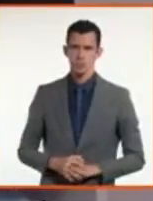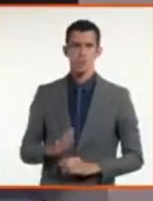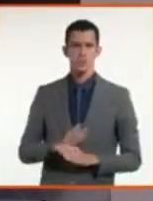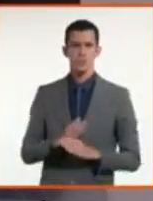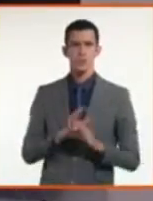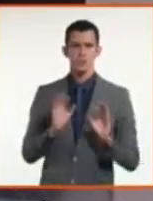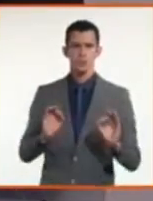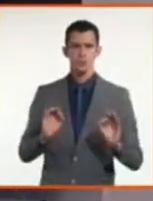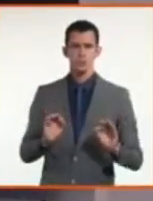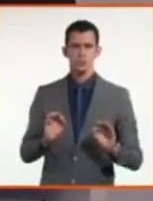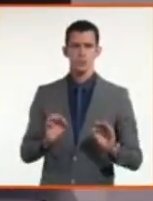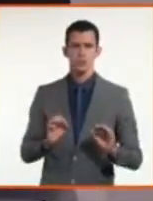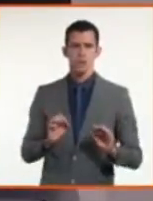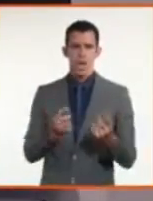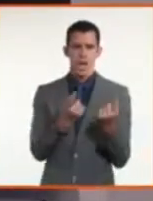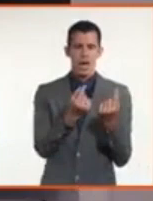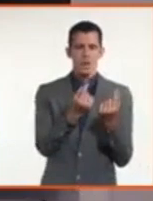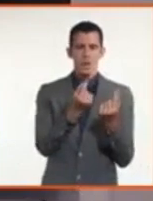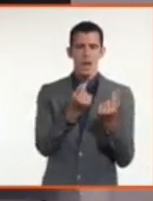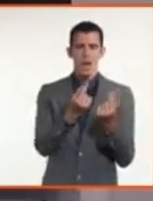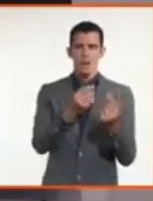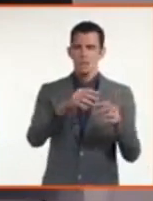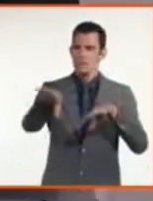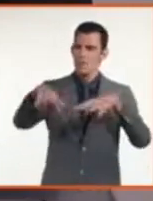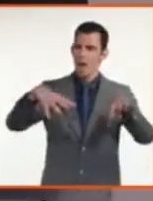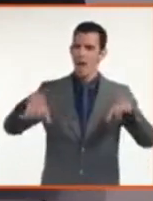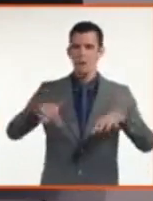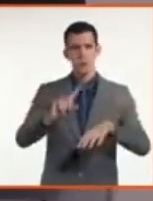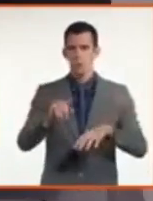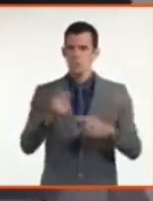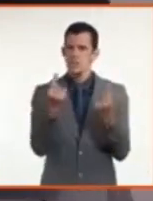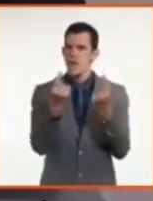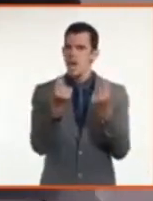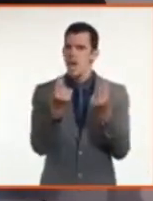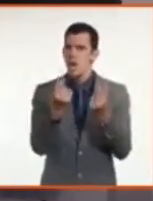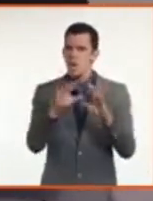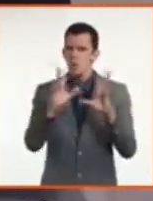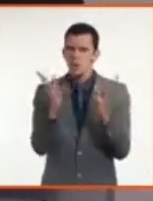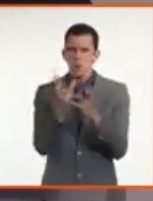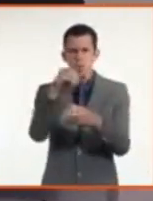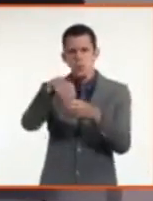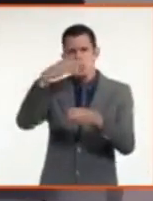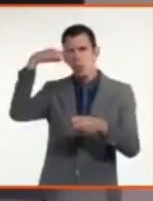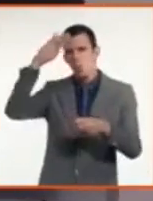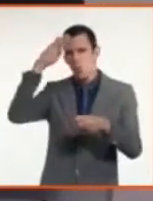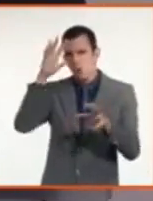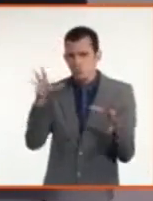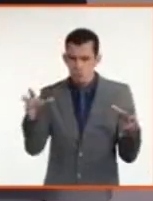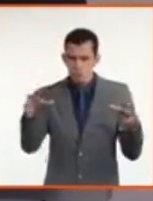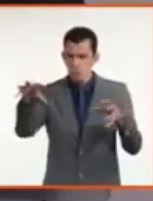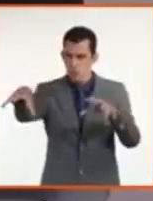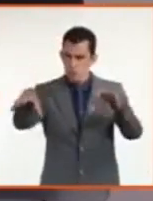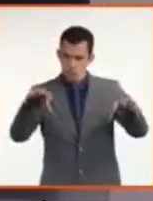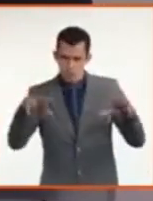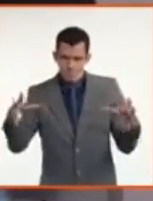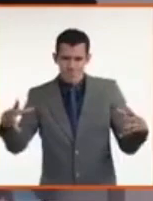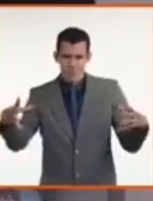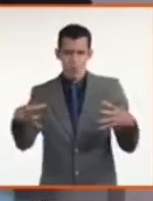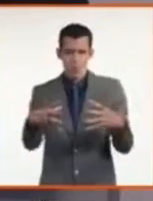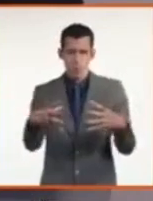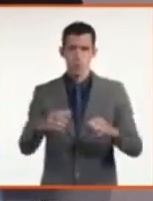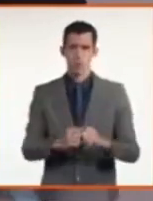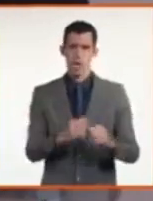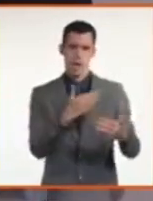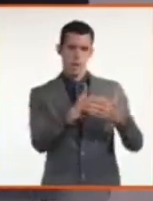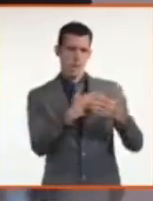tipo cambio y que el precio de esa división en el país es un precio lugar que pueda operar la economía coherentemente eso no lo podemos